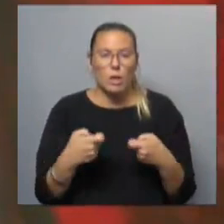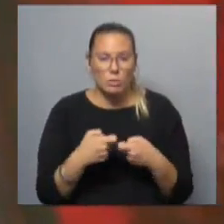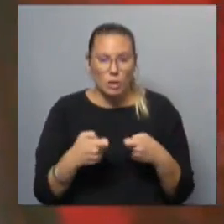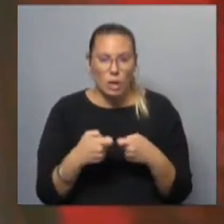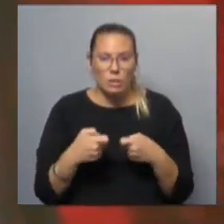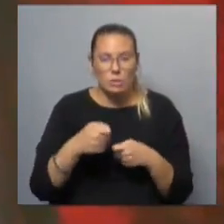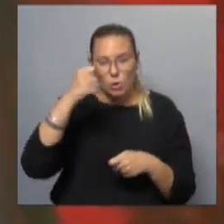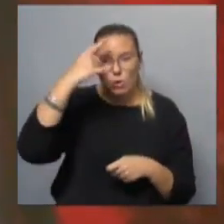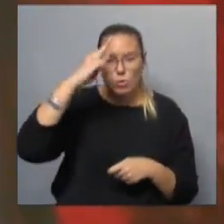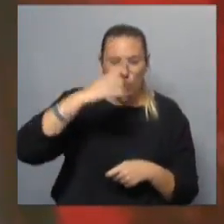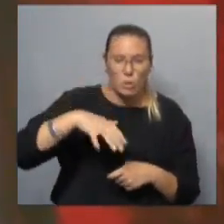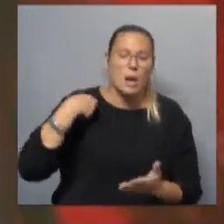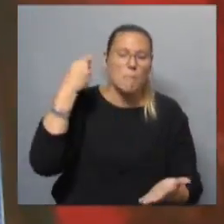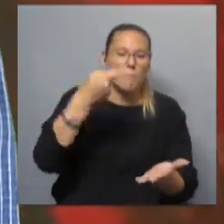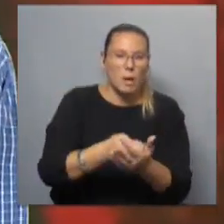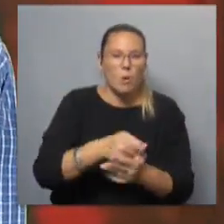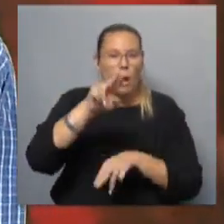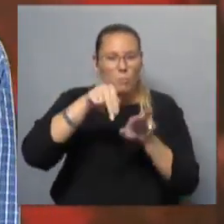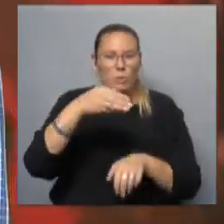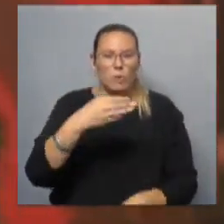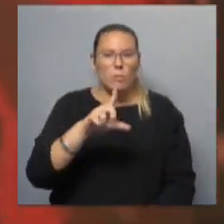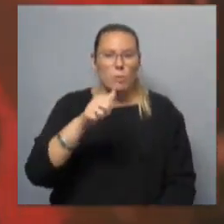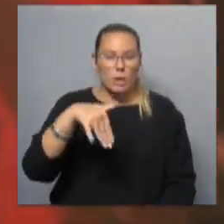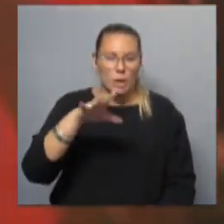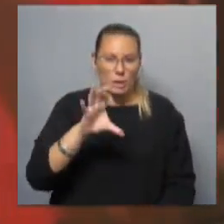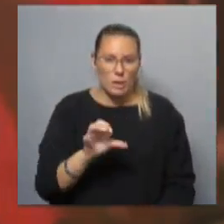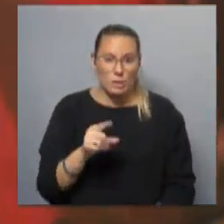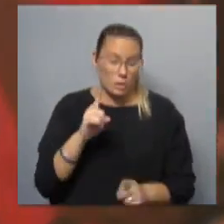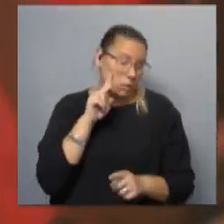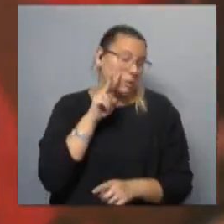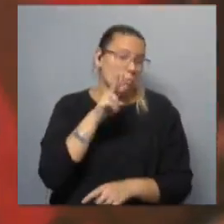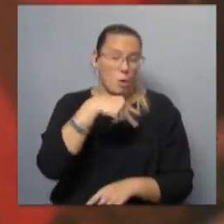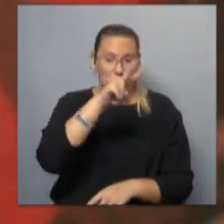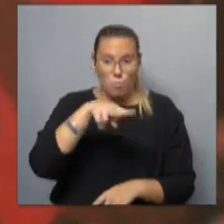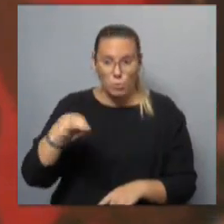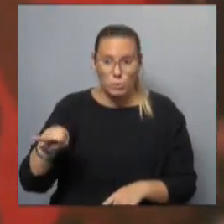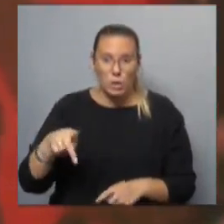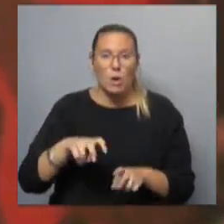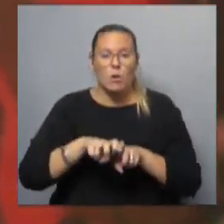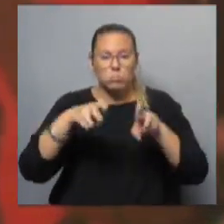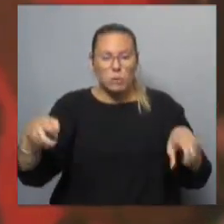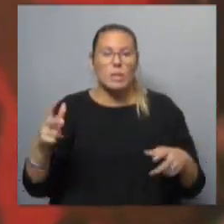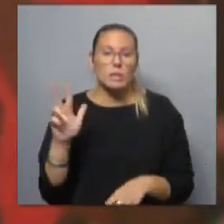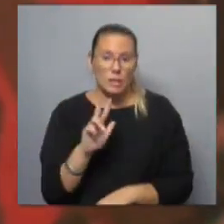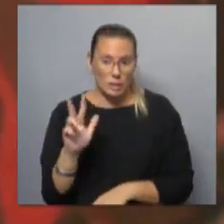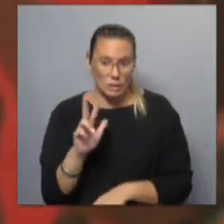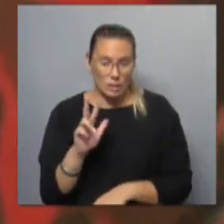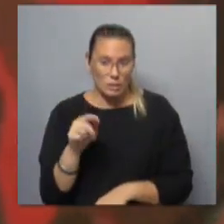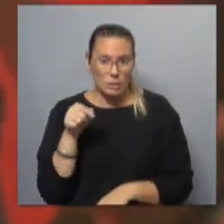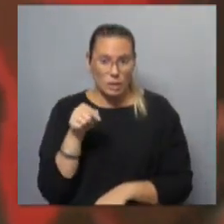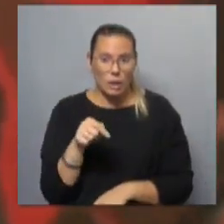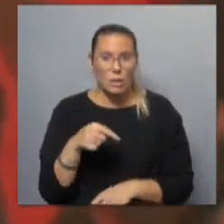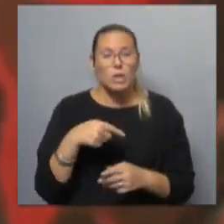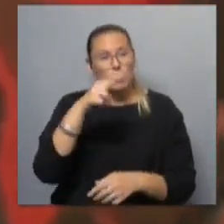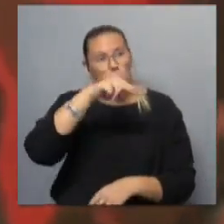Ordoñana, le pagó a Blanes para que hiciera un cuadro, que es el que está en el museo, el desembarco de los 33. Y Blanes hizo